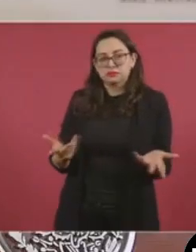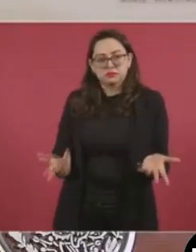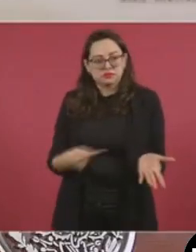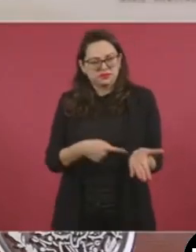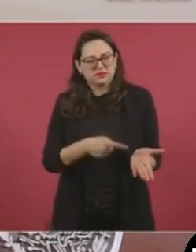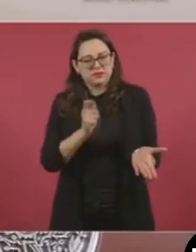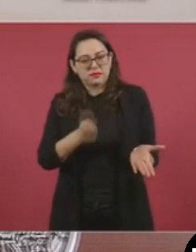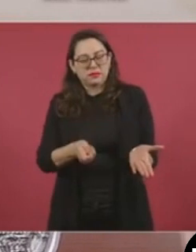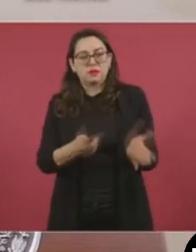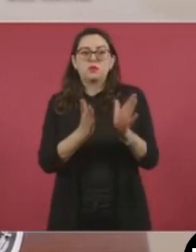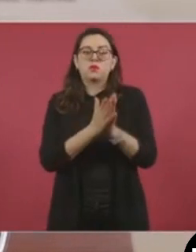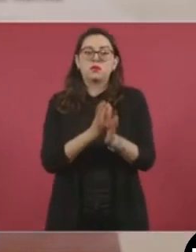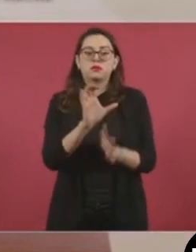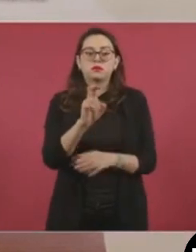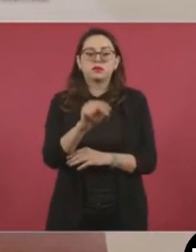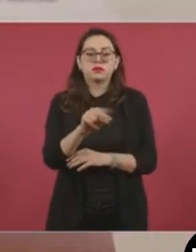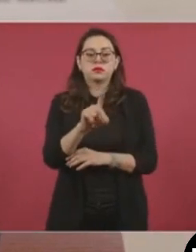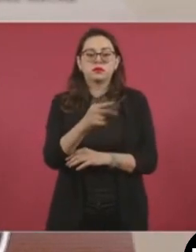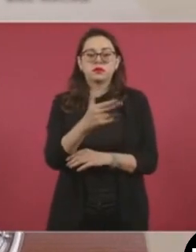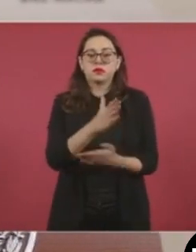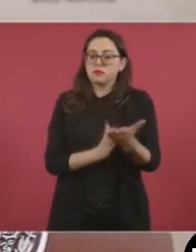que intervenga la Comisión de Derechos Humanos.